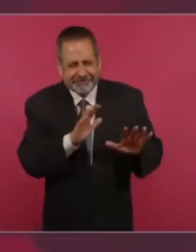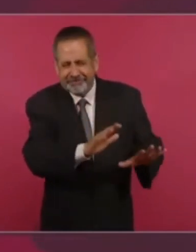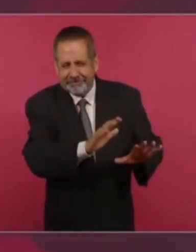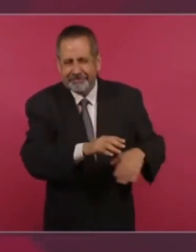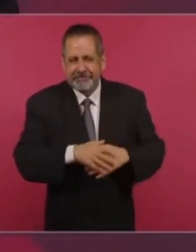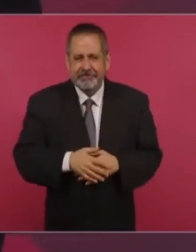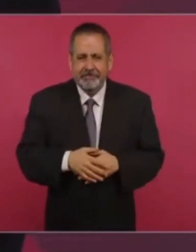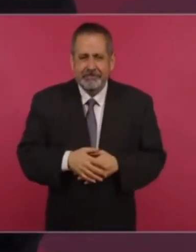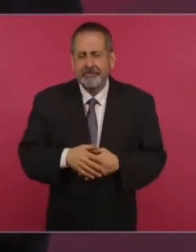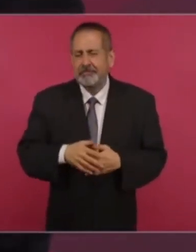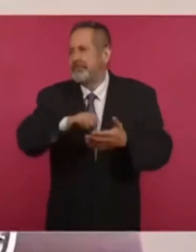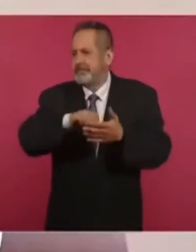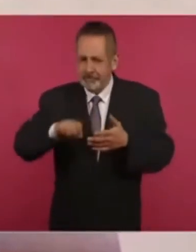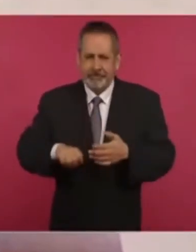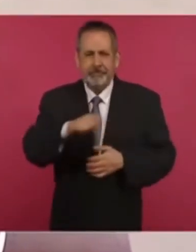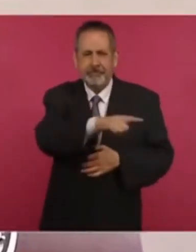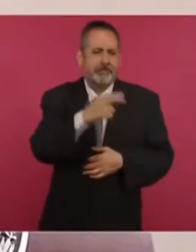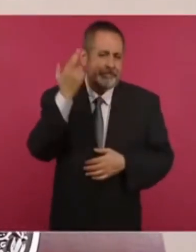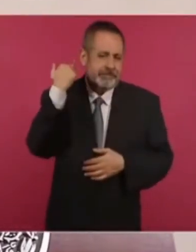están en la radio